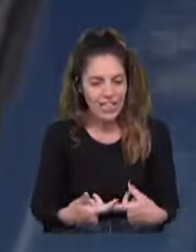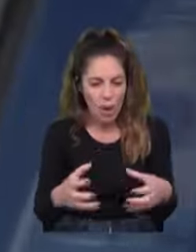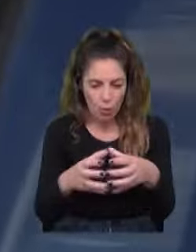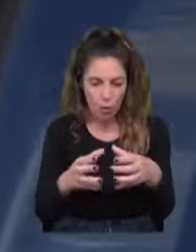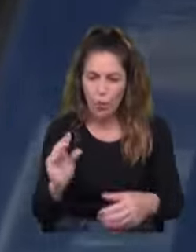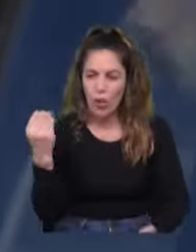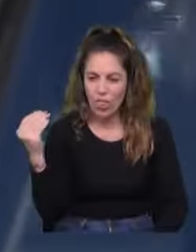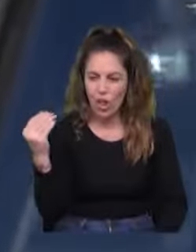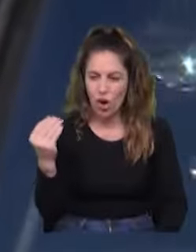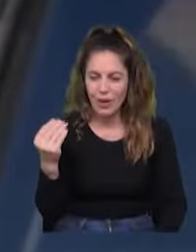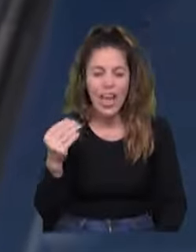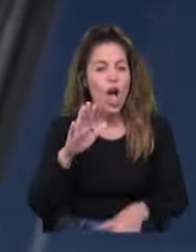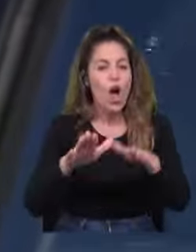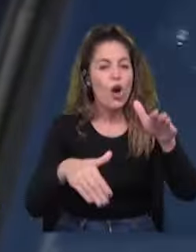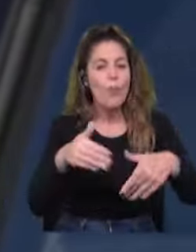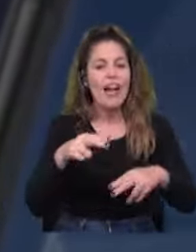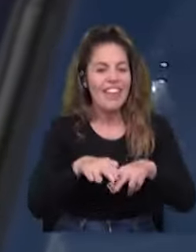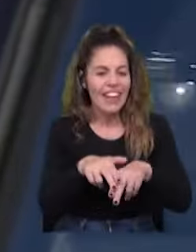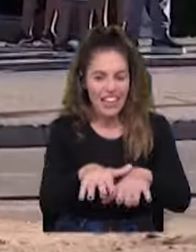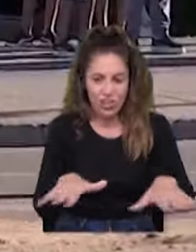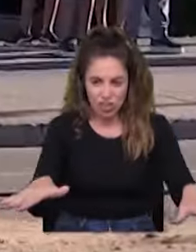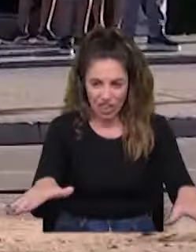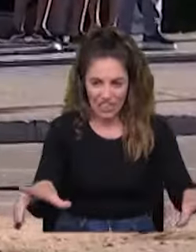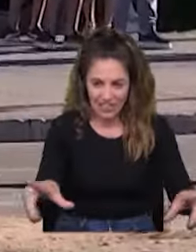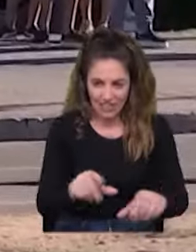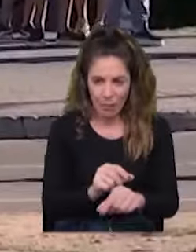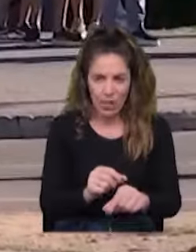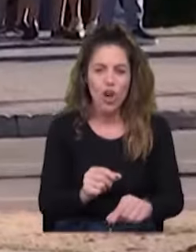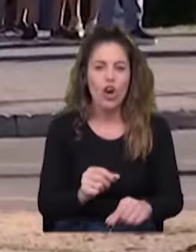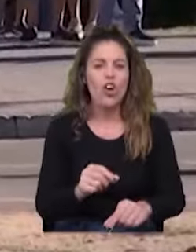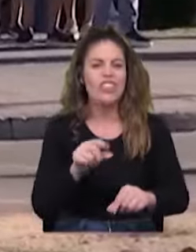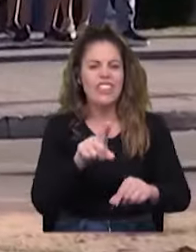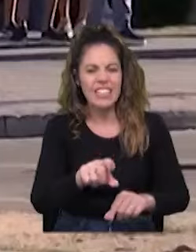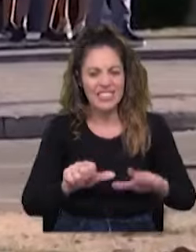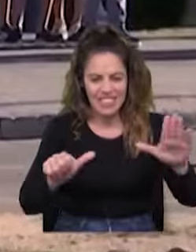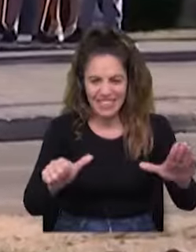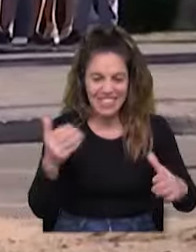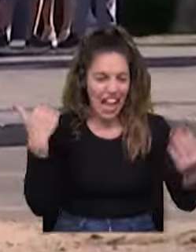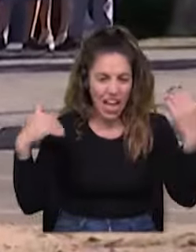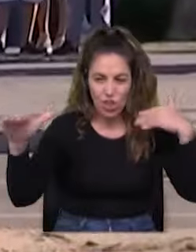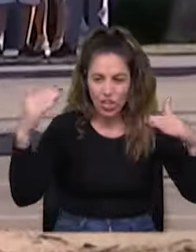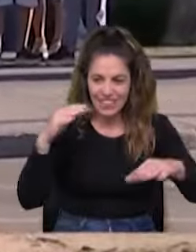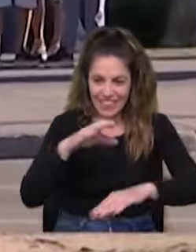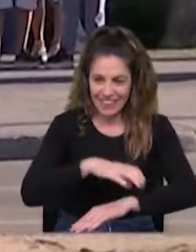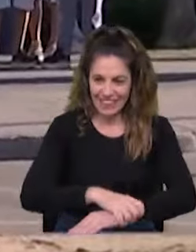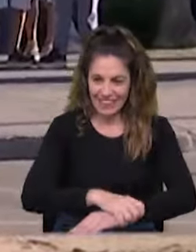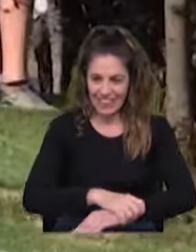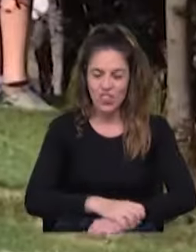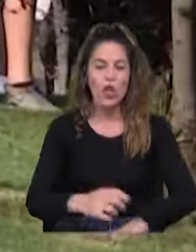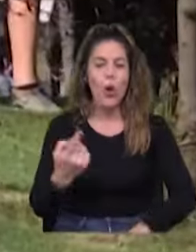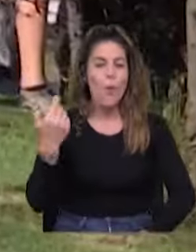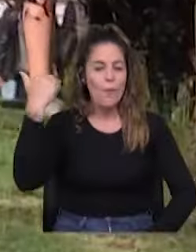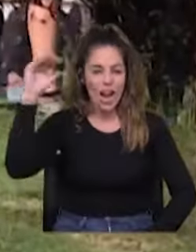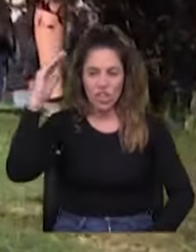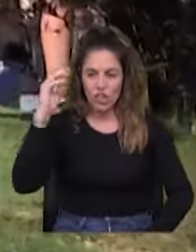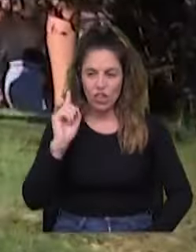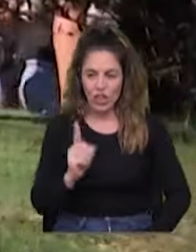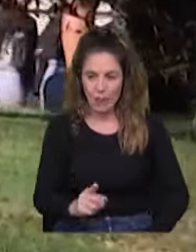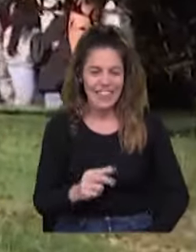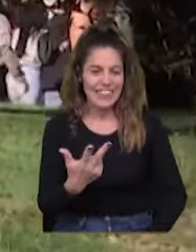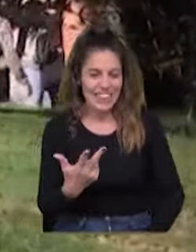que había sido convocada Además desde redes sociales y terminó con al menos 16 adolescentes detenidos y un mayor además de